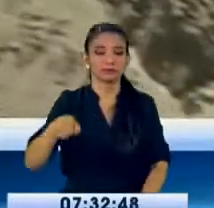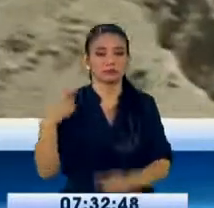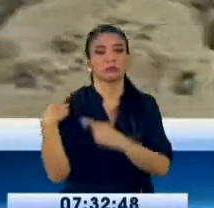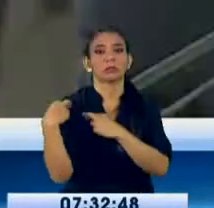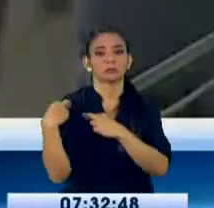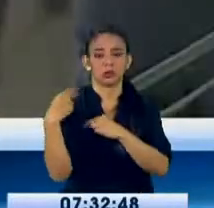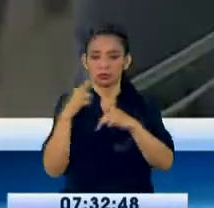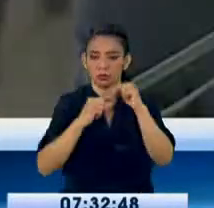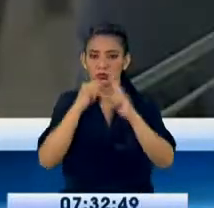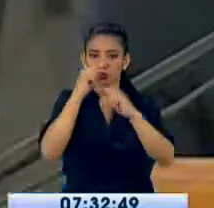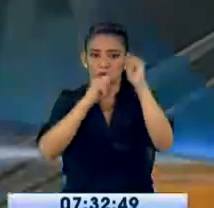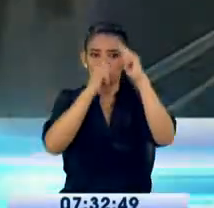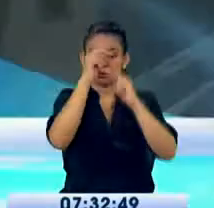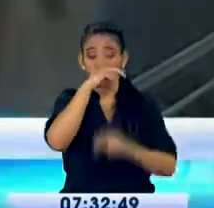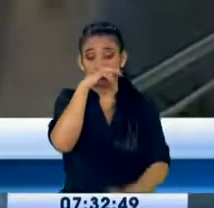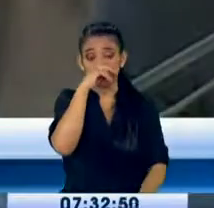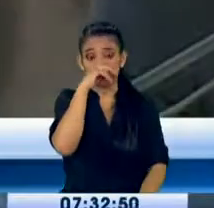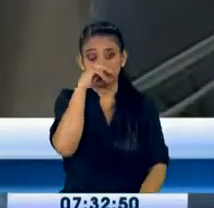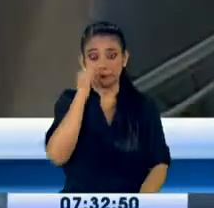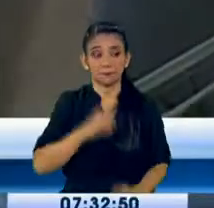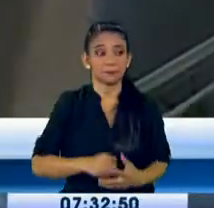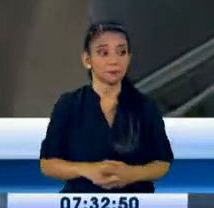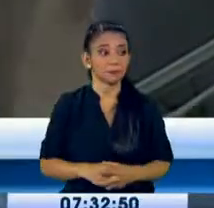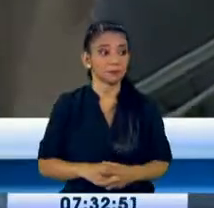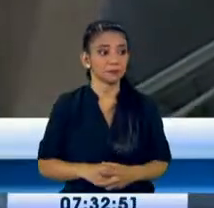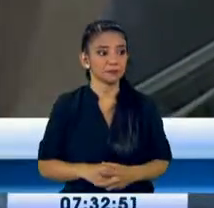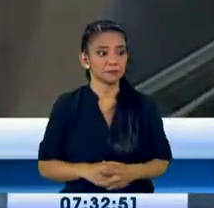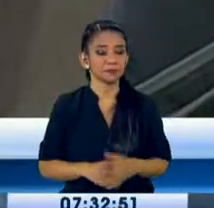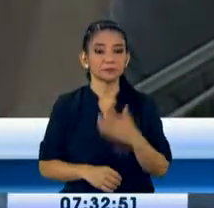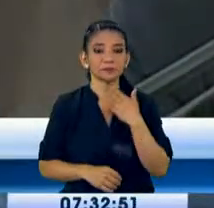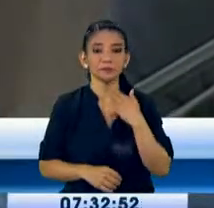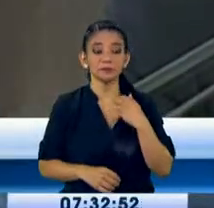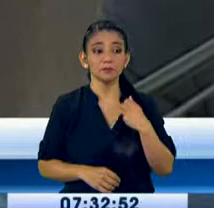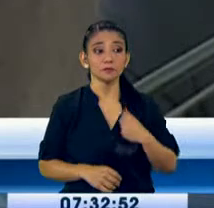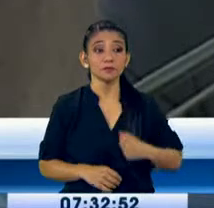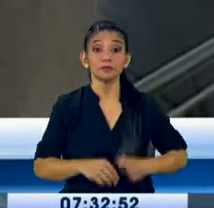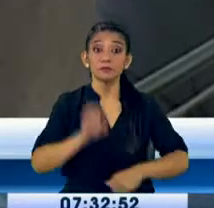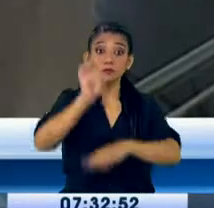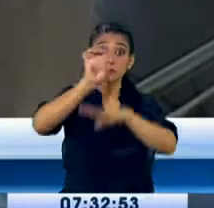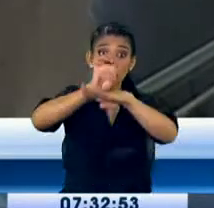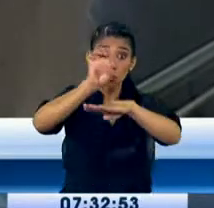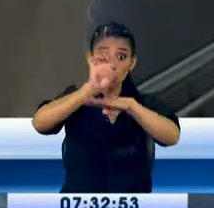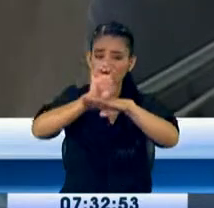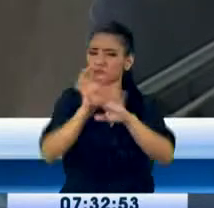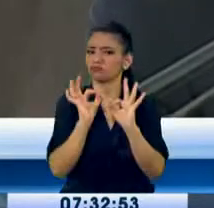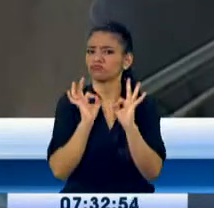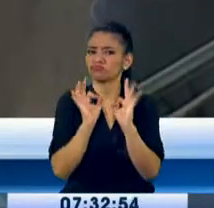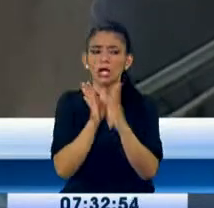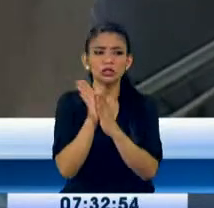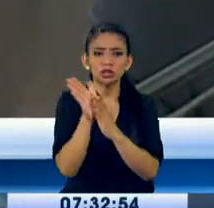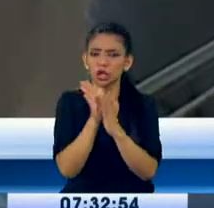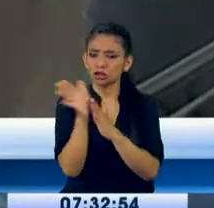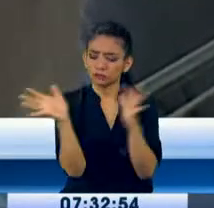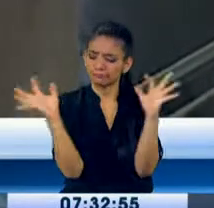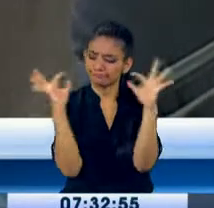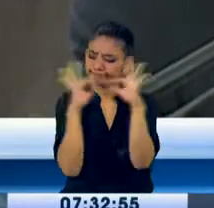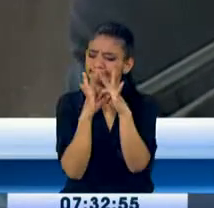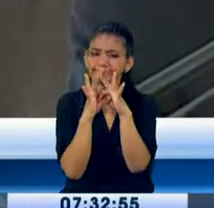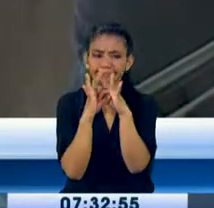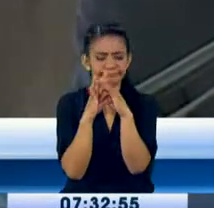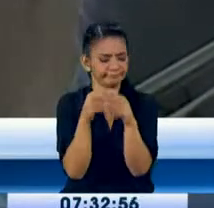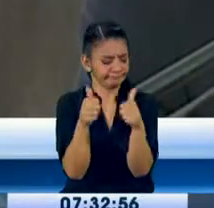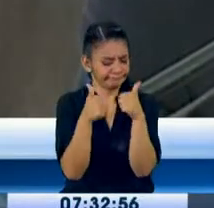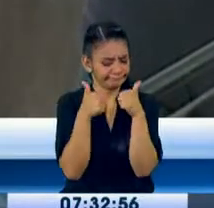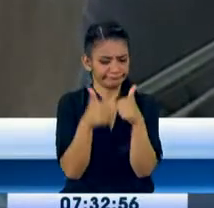edificación Ecuador se ha convertido uno de los socios de Gran